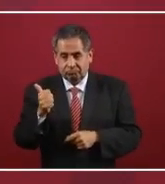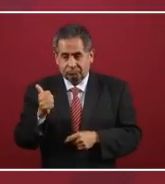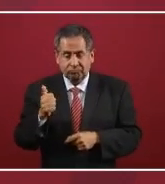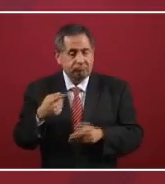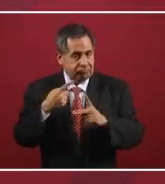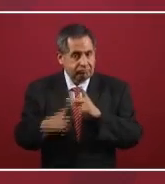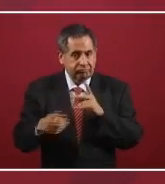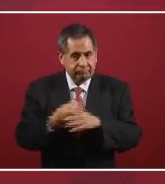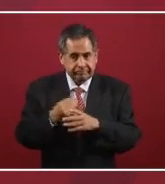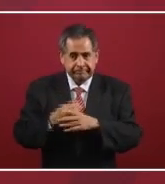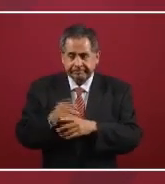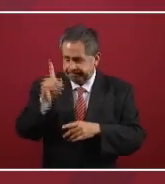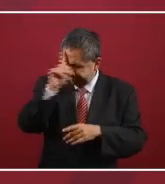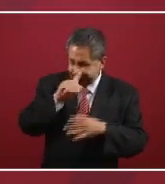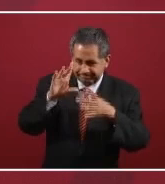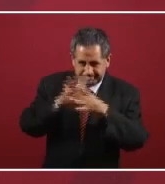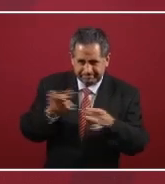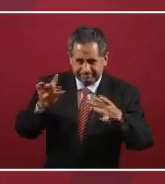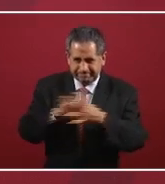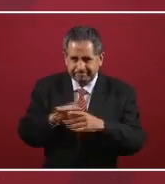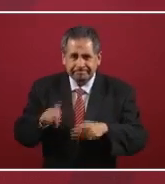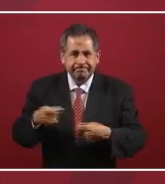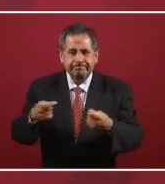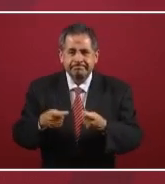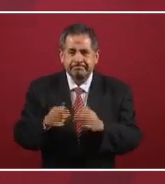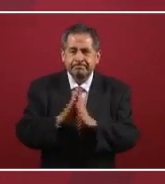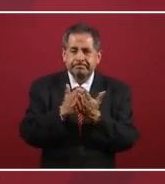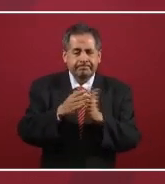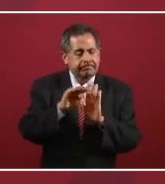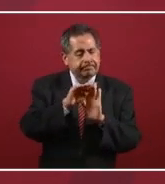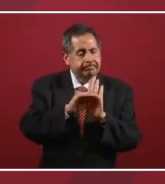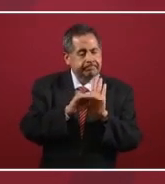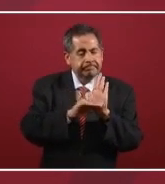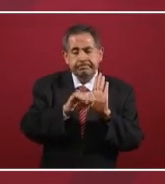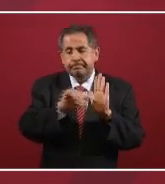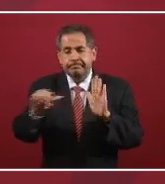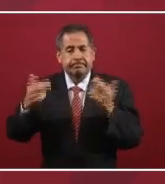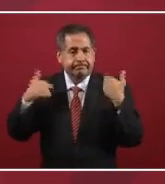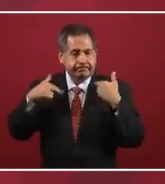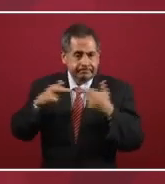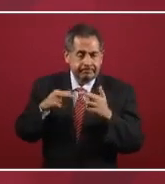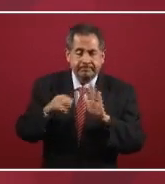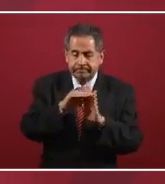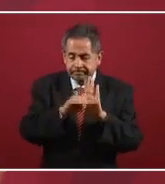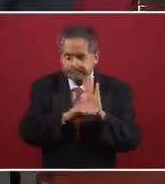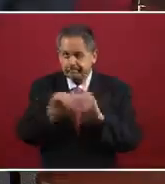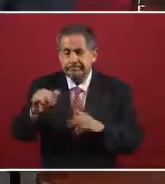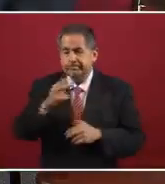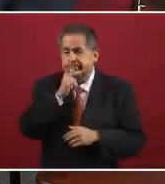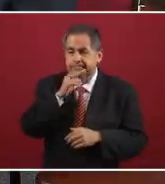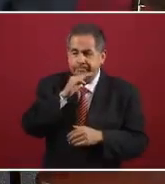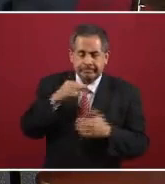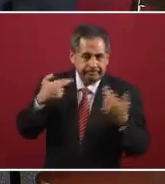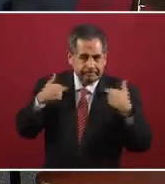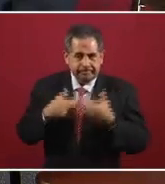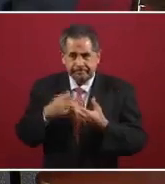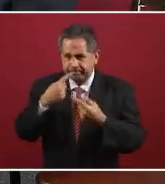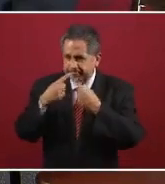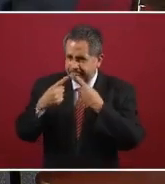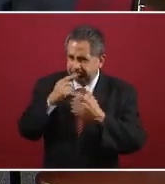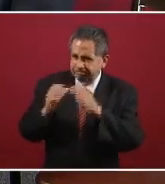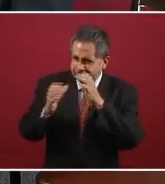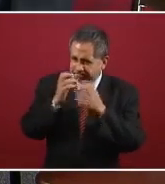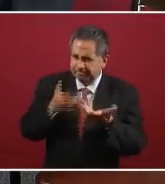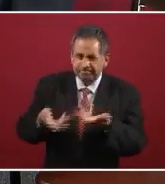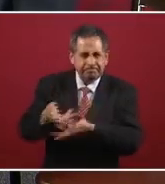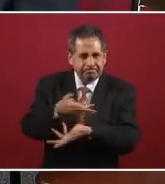a promover el reparto de una guía para profesores, una guía para padres de familia, para propiciar este diálogo a nivel de la